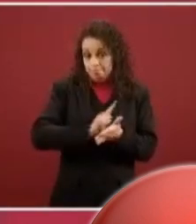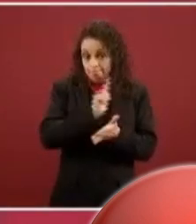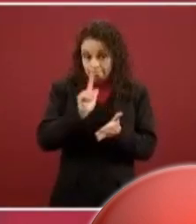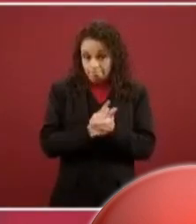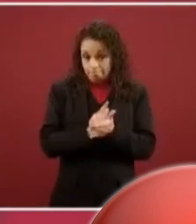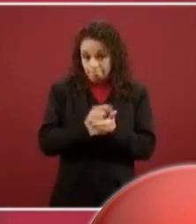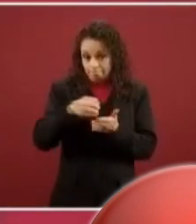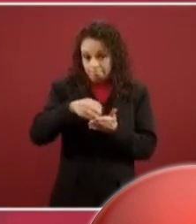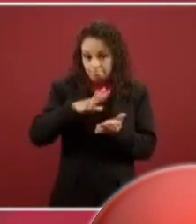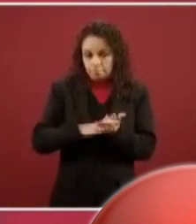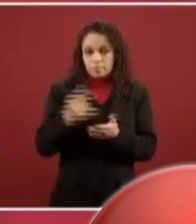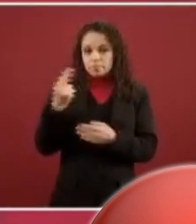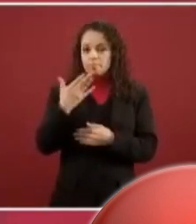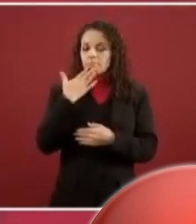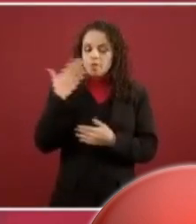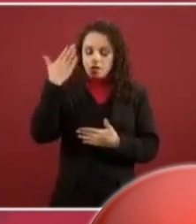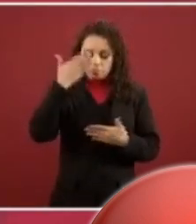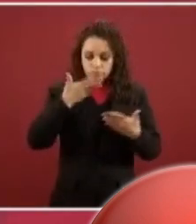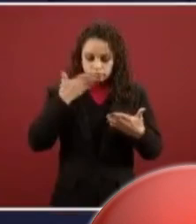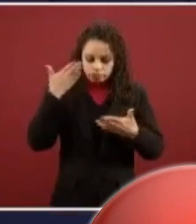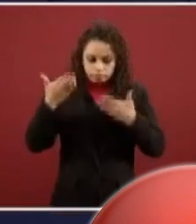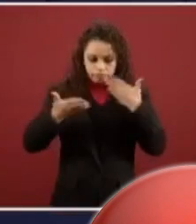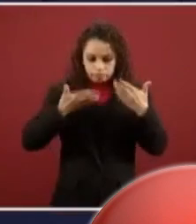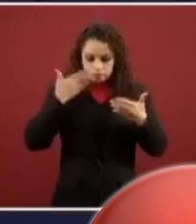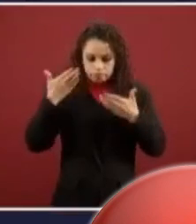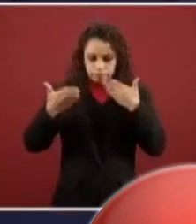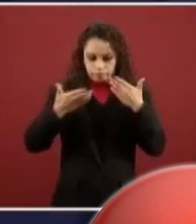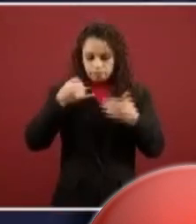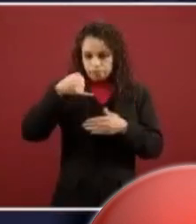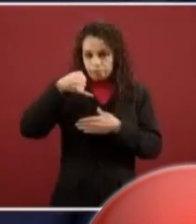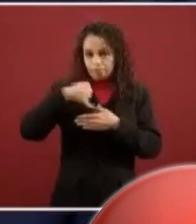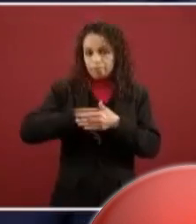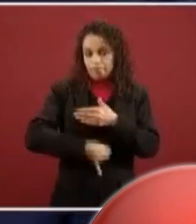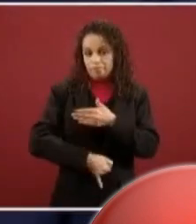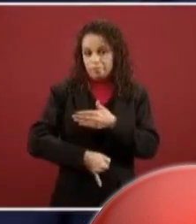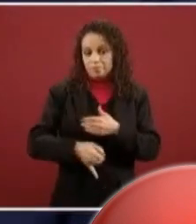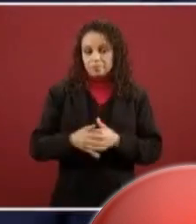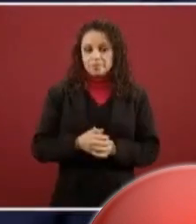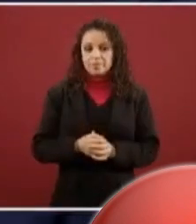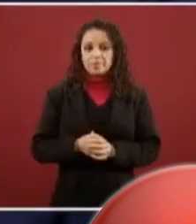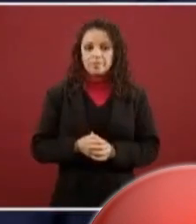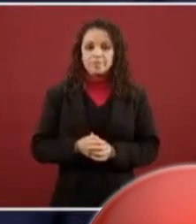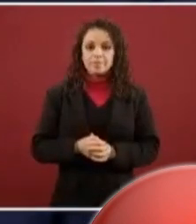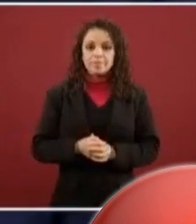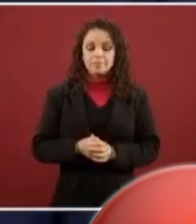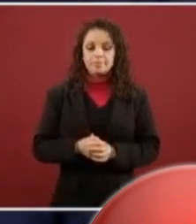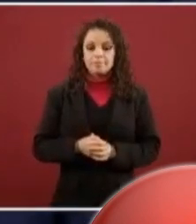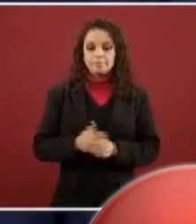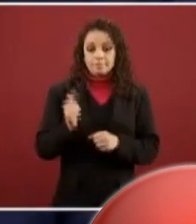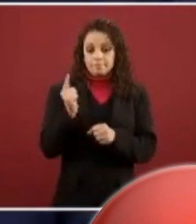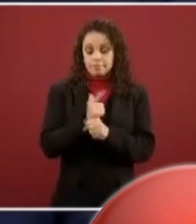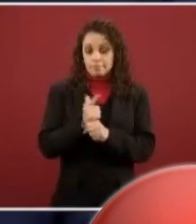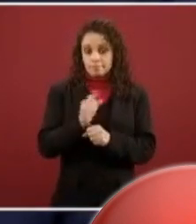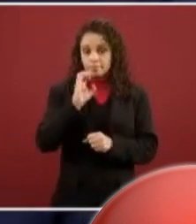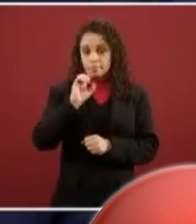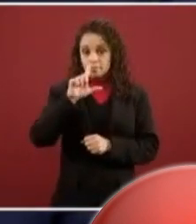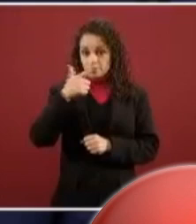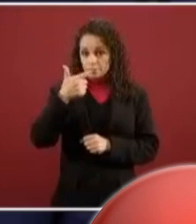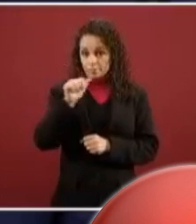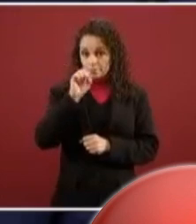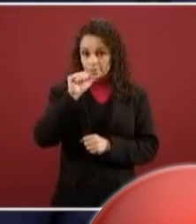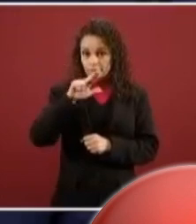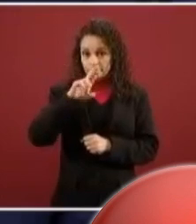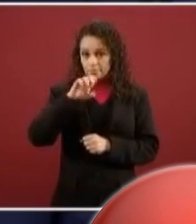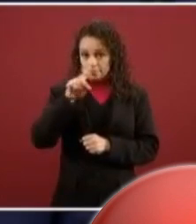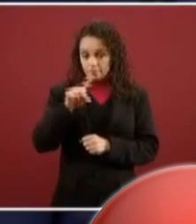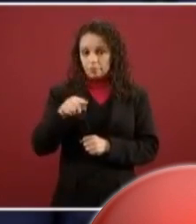que analizarla bien. Yo le voy a pedir a la licenciada Olga Sánchez que venga